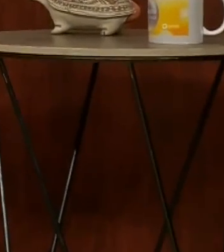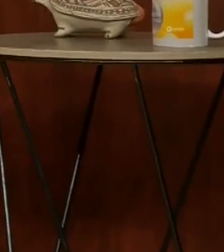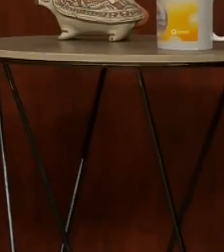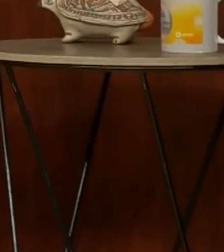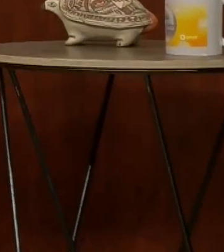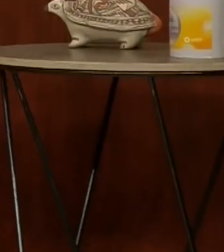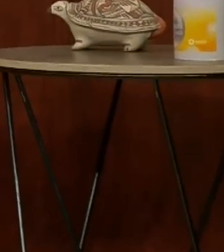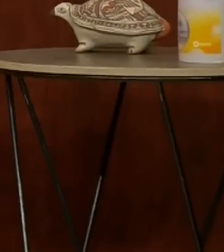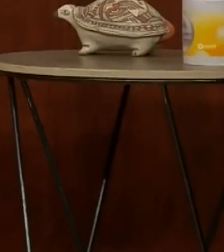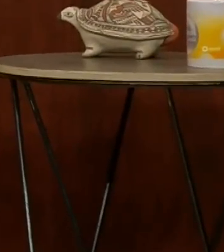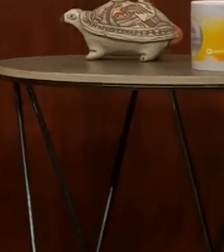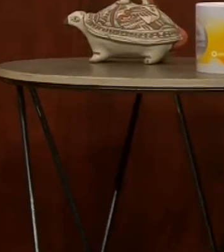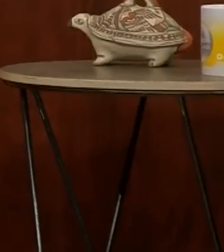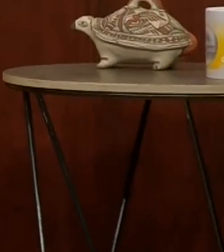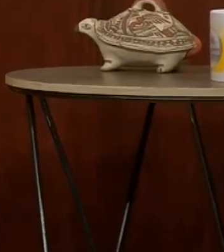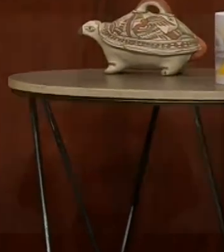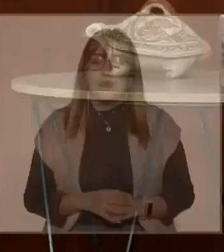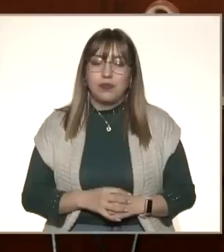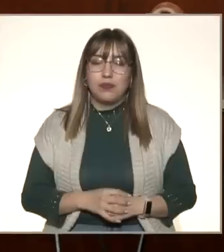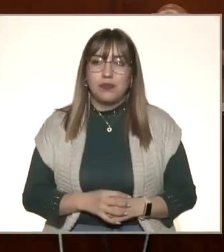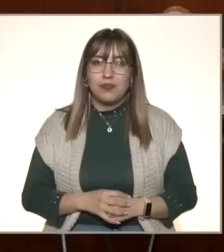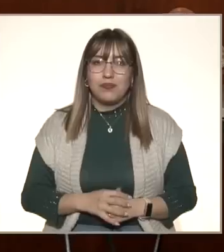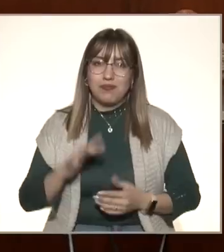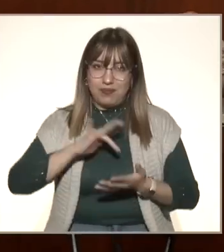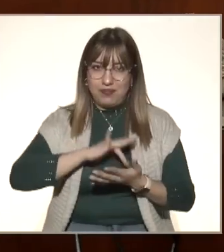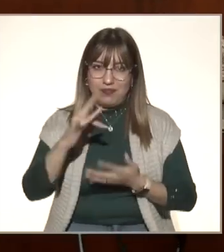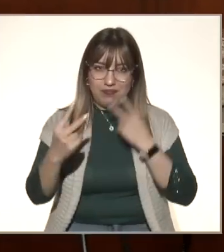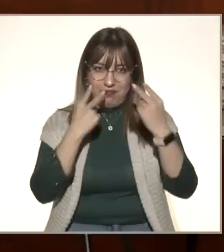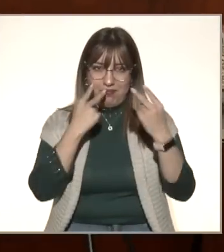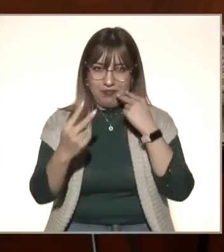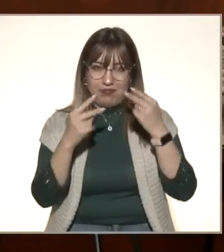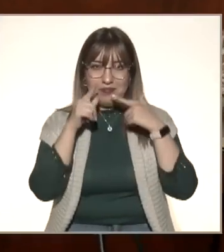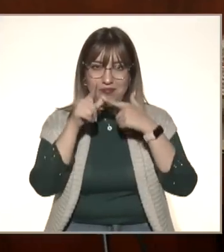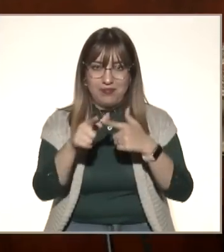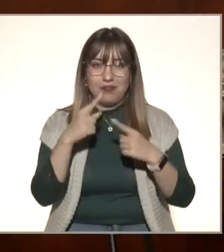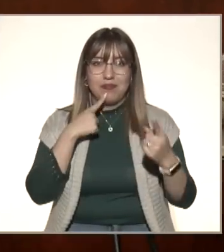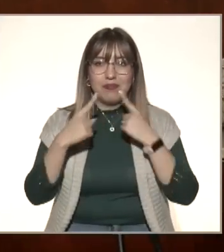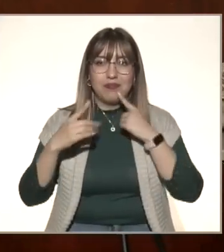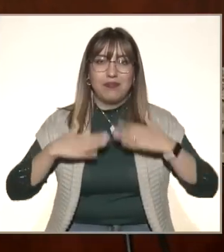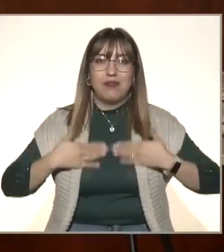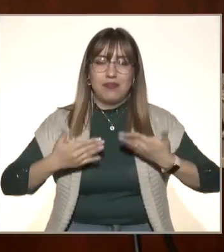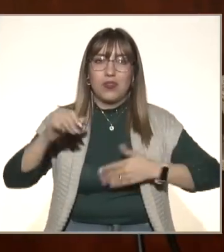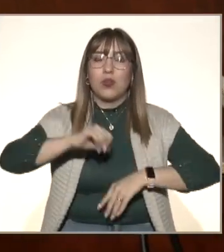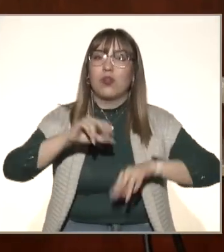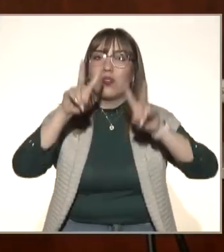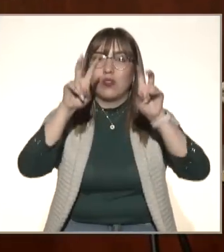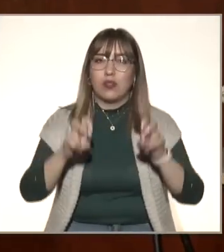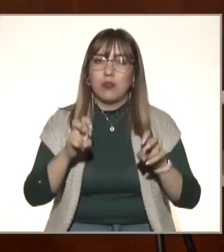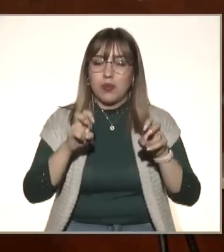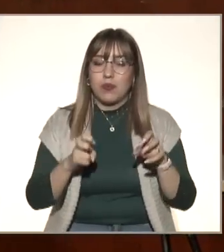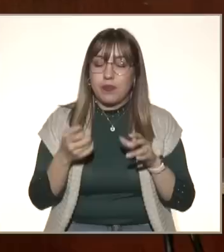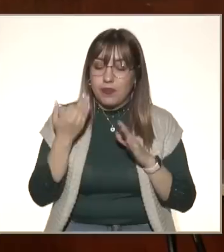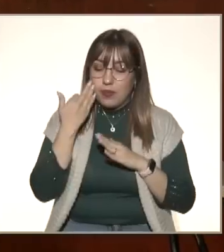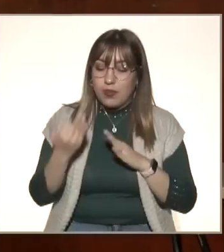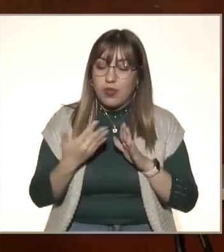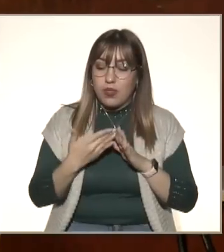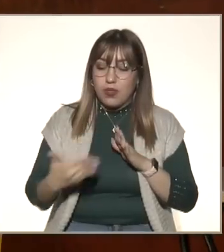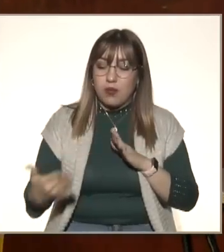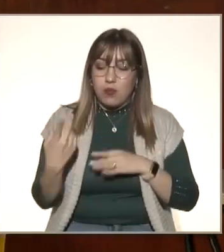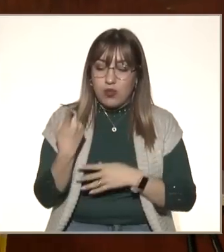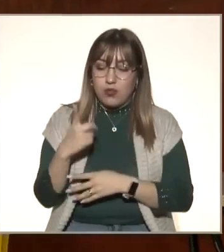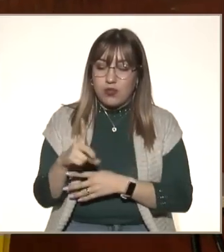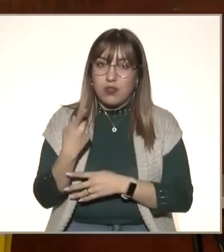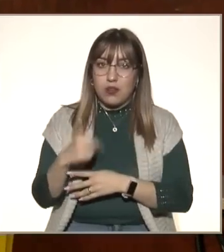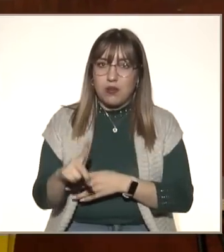Gracias por continuar con nosotros aquí en Diálogos en Confianza. Nuestro tema hoy, evitar los conflictos en familia durante esta época decembrina,